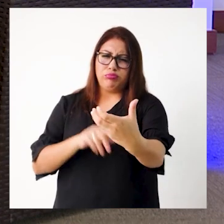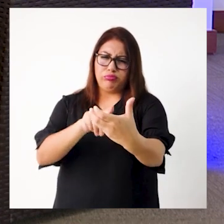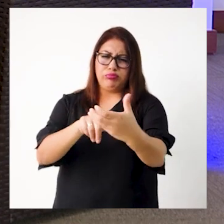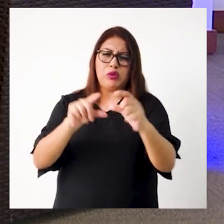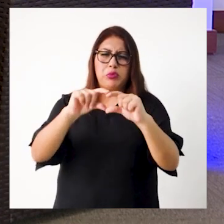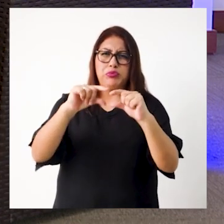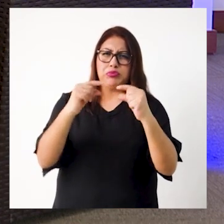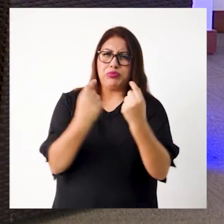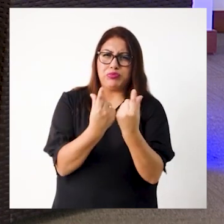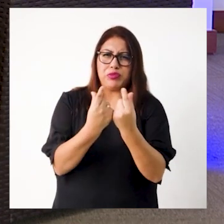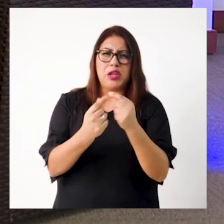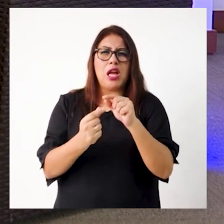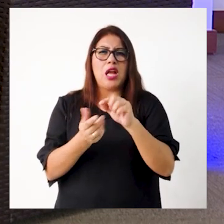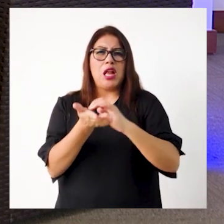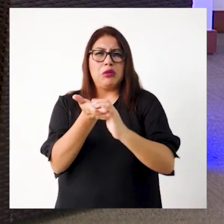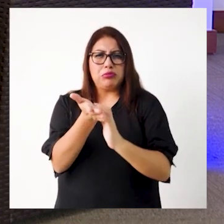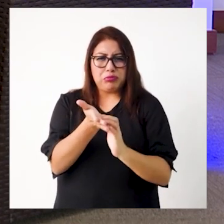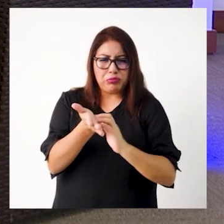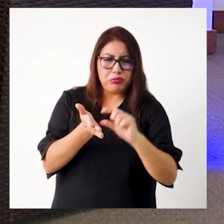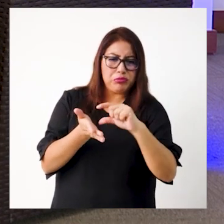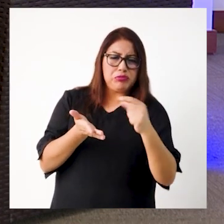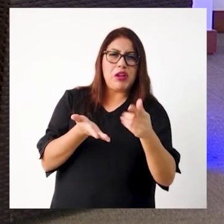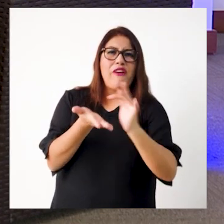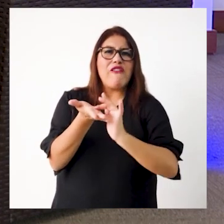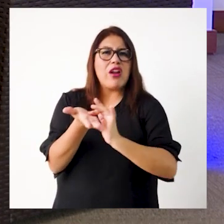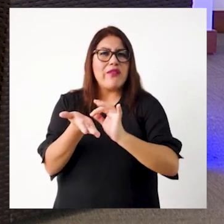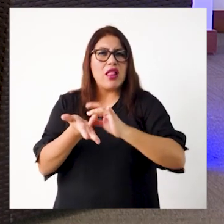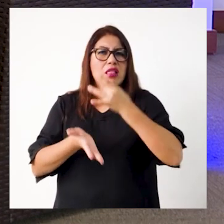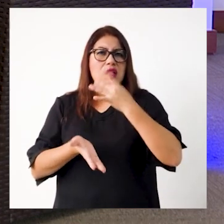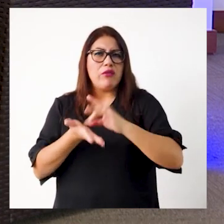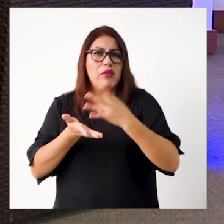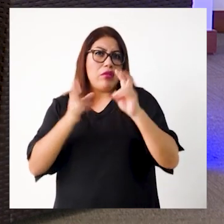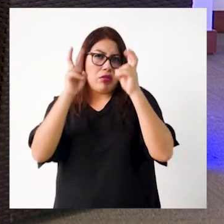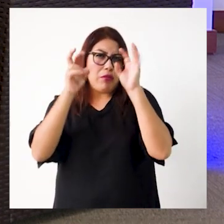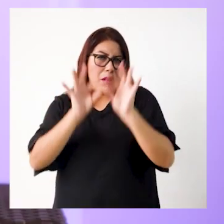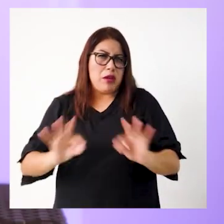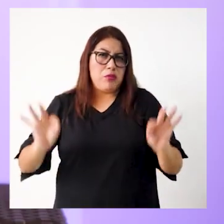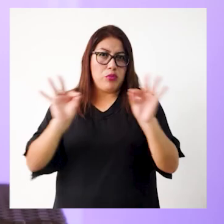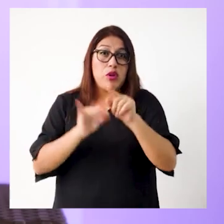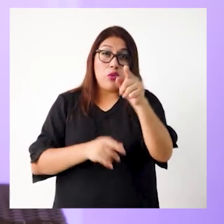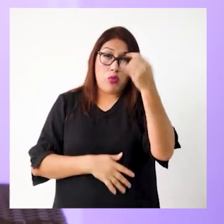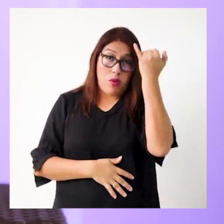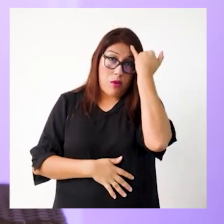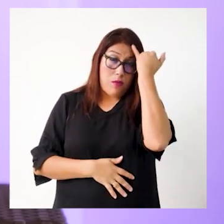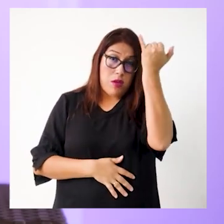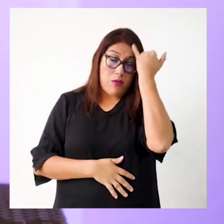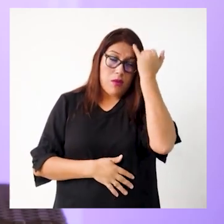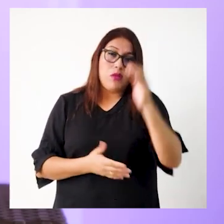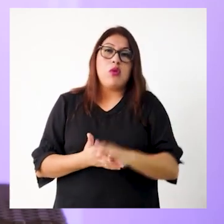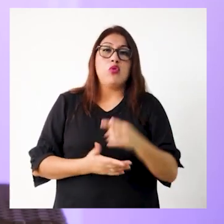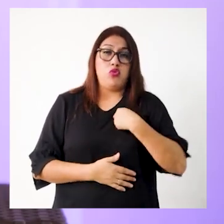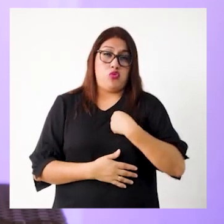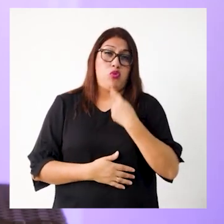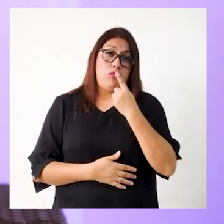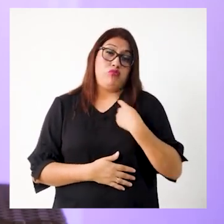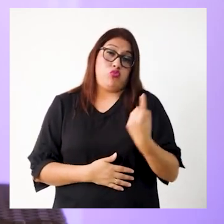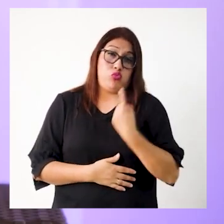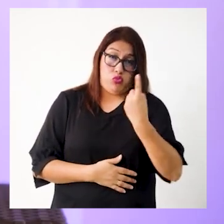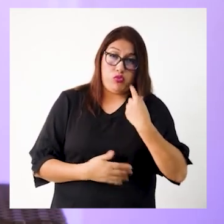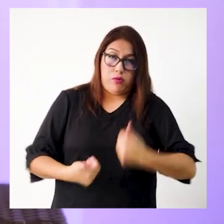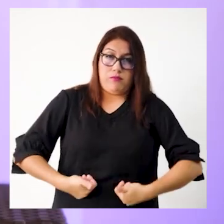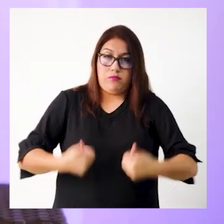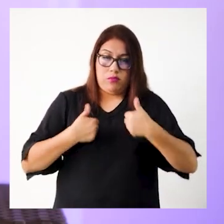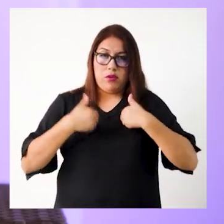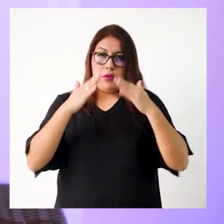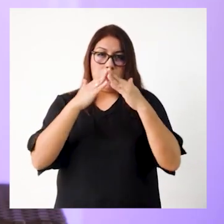tema principal de los medicamentos, las farmacias, porque imagínate una persona que está sola en su casa, como yo, no